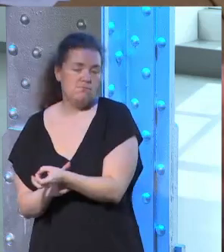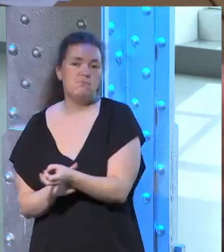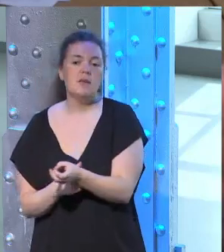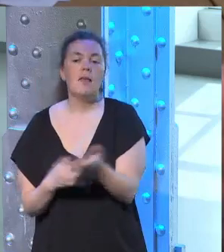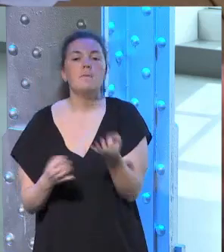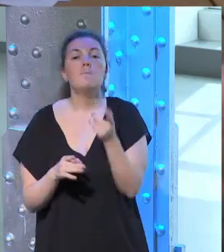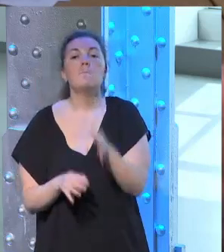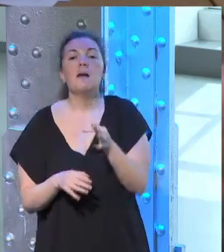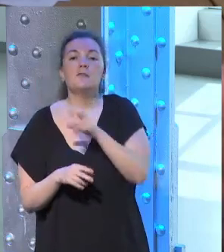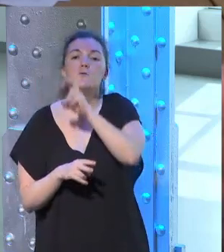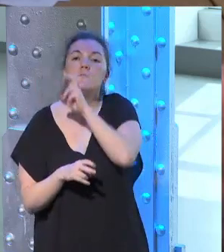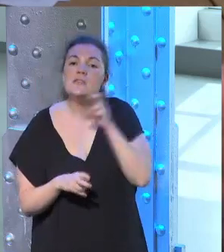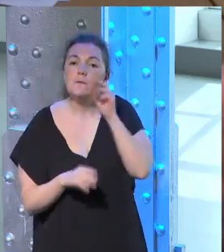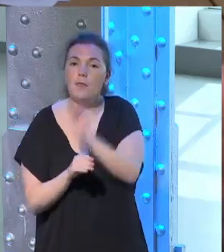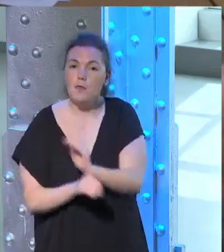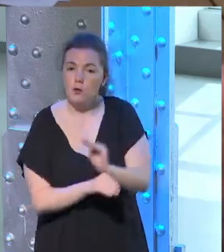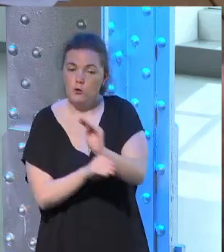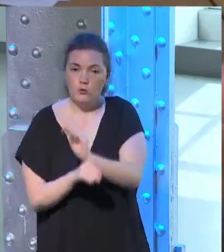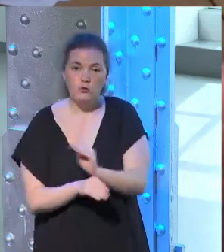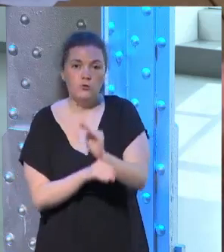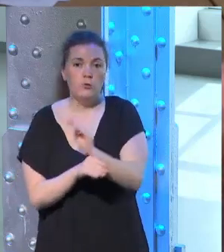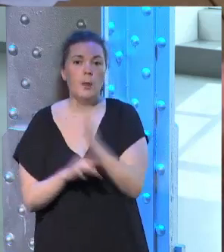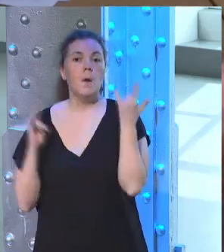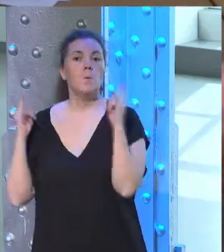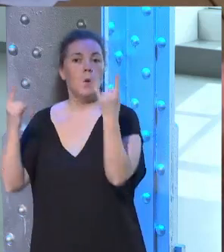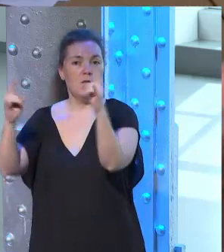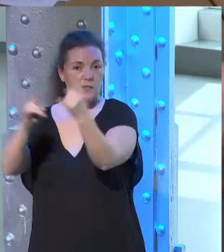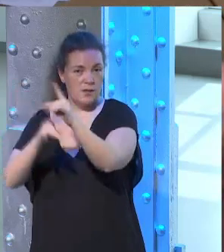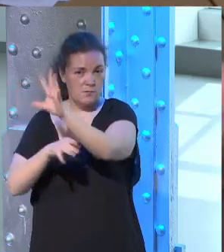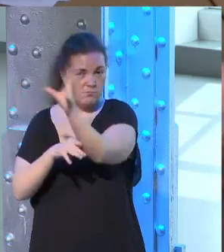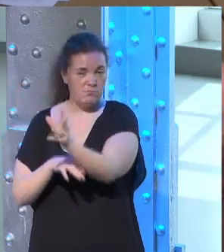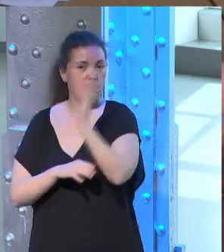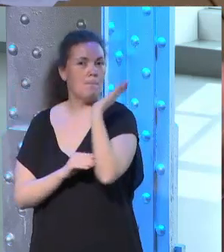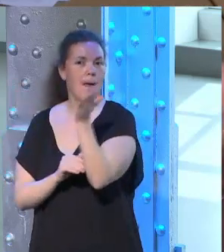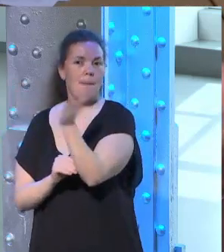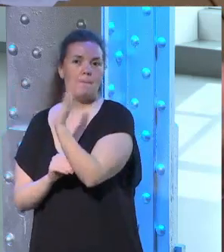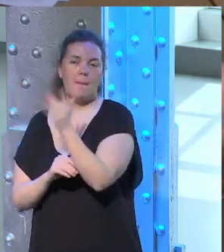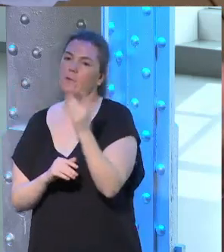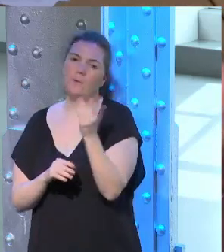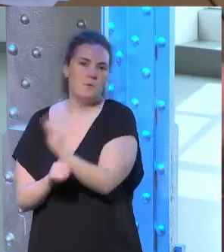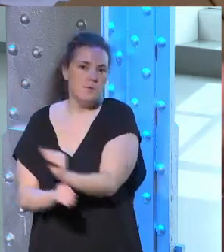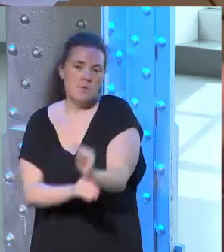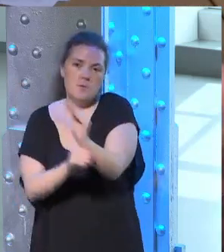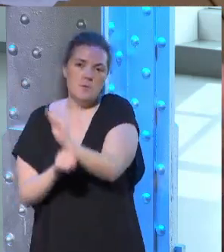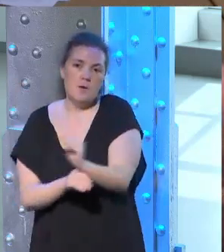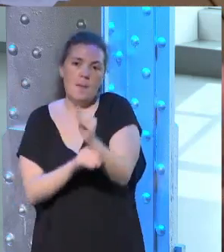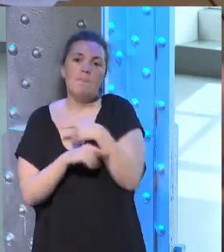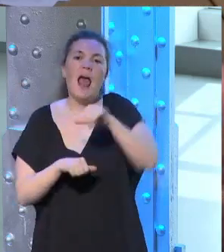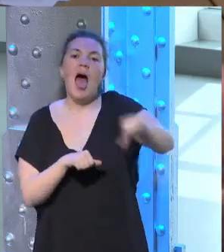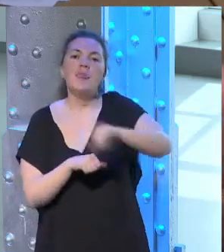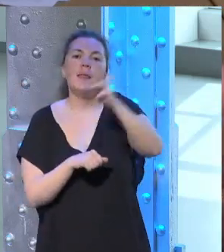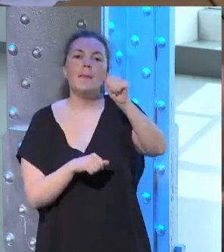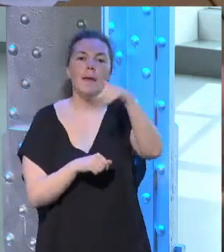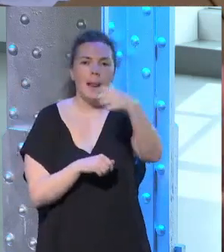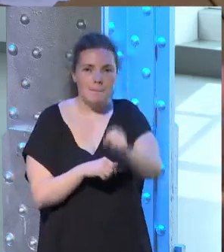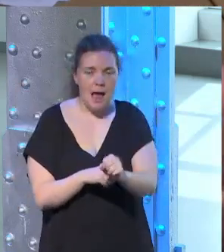Preservación, o sea, ir a cero en la destrucción de bosques tropicales, que se siguen destruyendo para introducir aceite de palma,